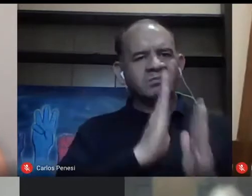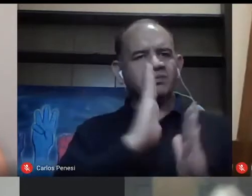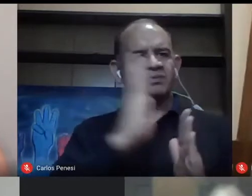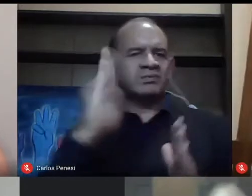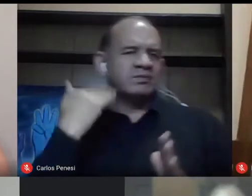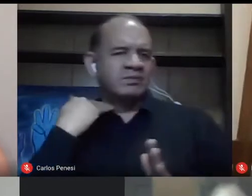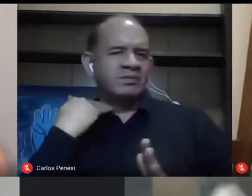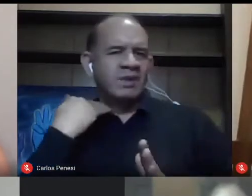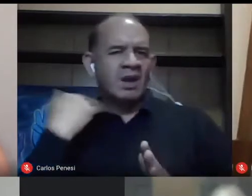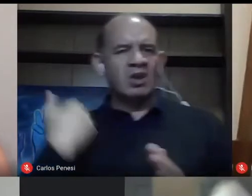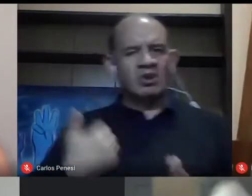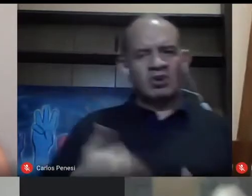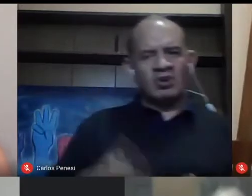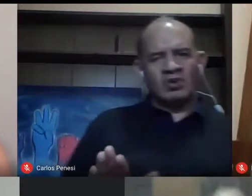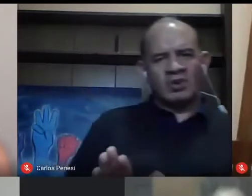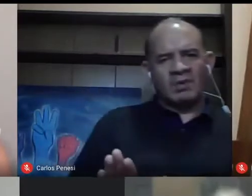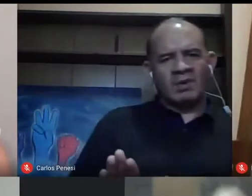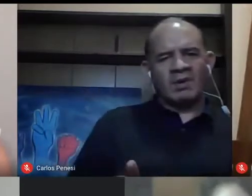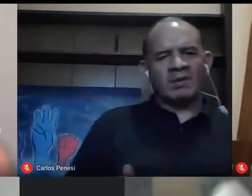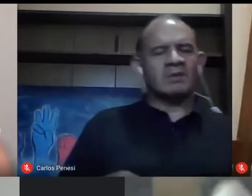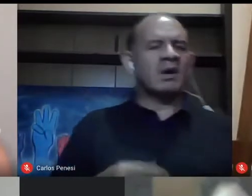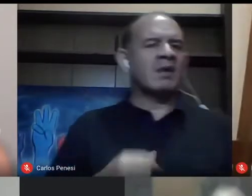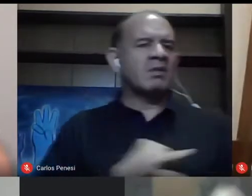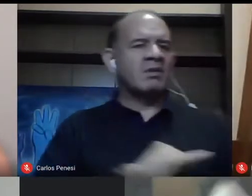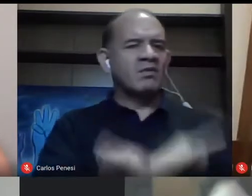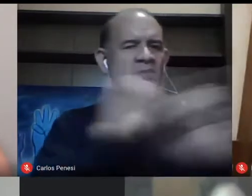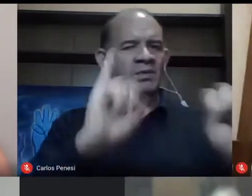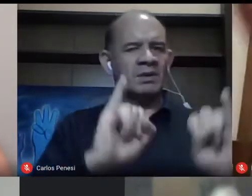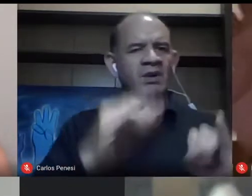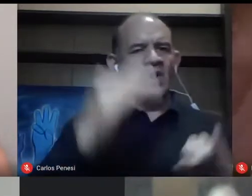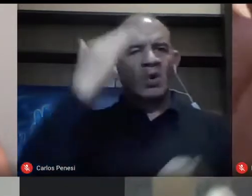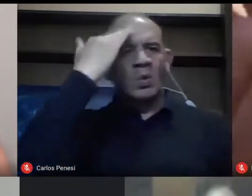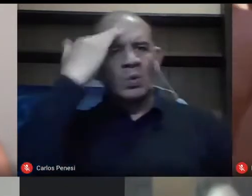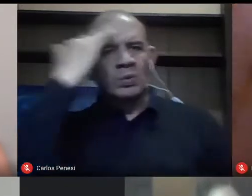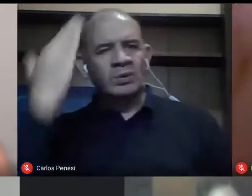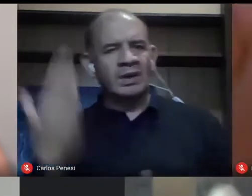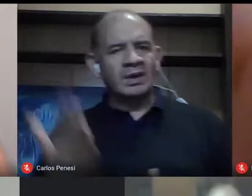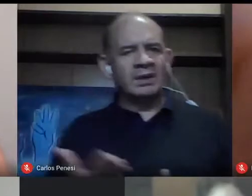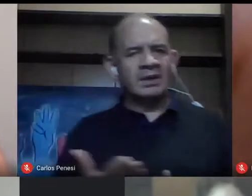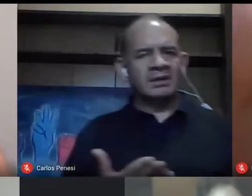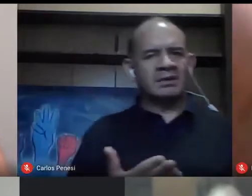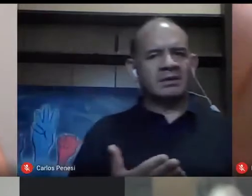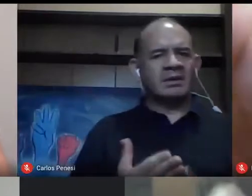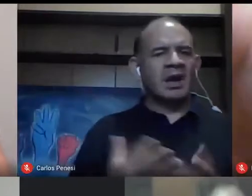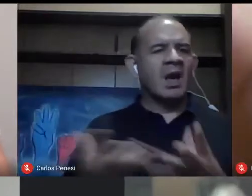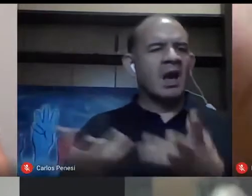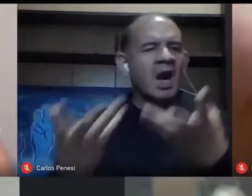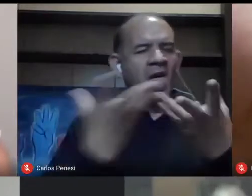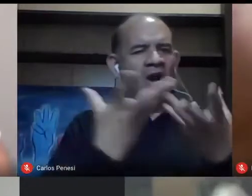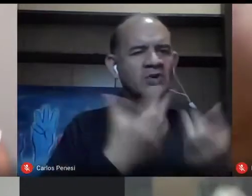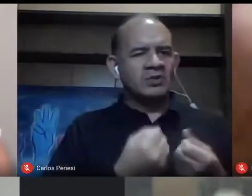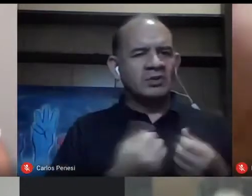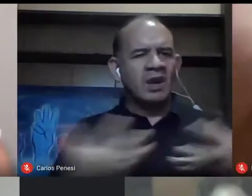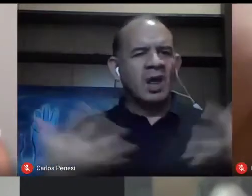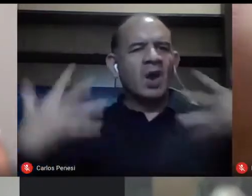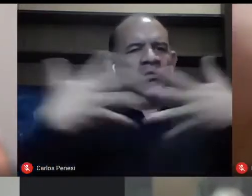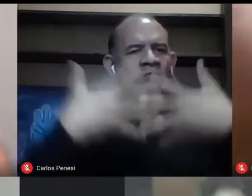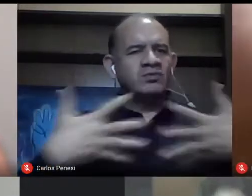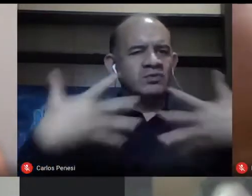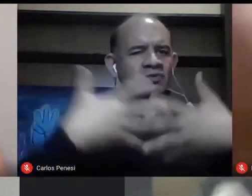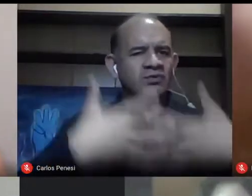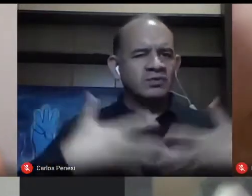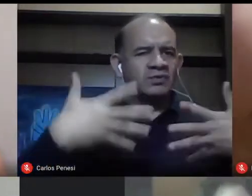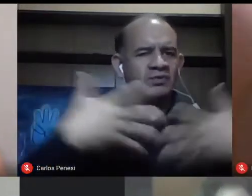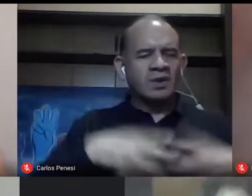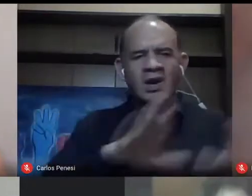públicas bibliotecológicas, de información, culturales. Los pilares que mencionan siempre son la inclusión, la federalización y la igualdad